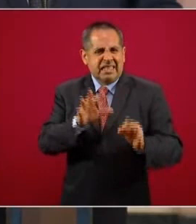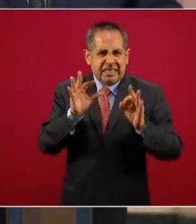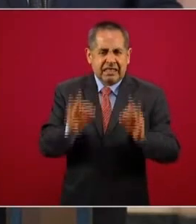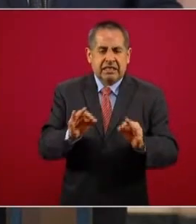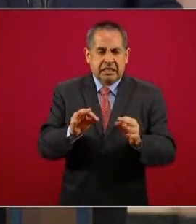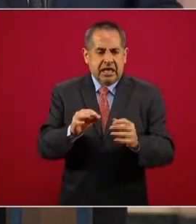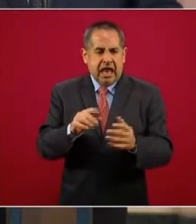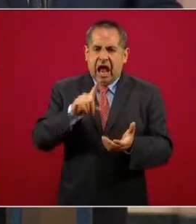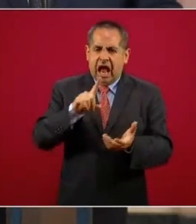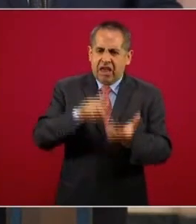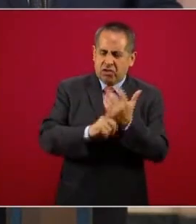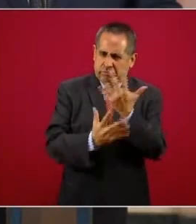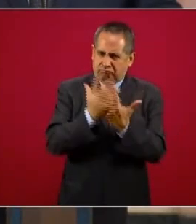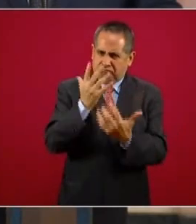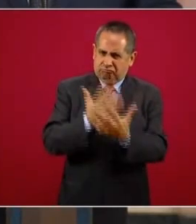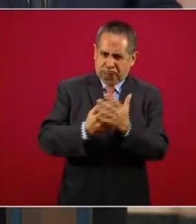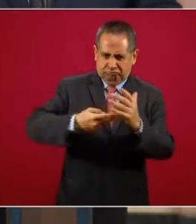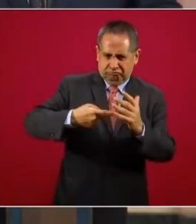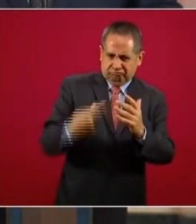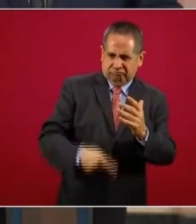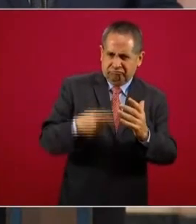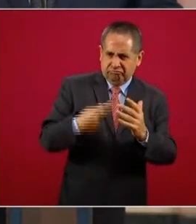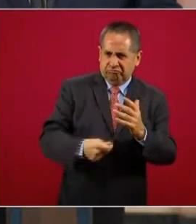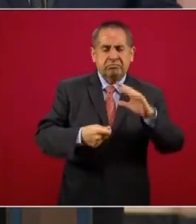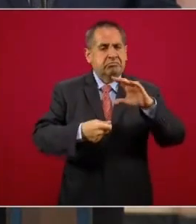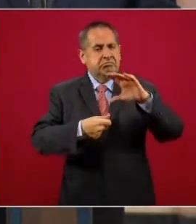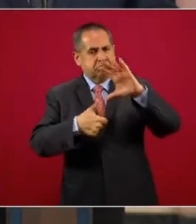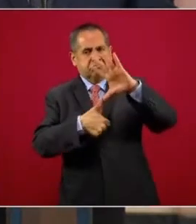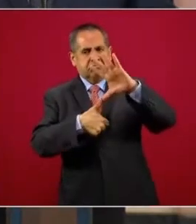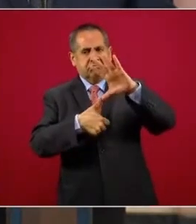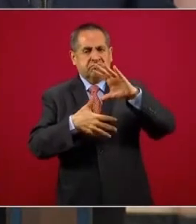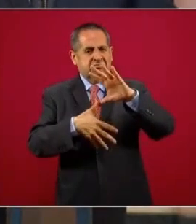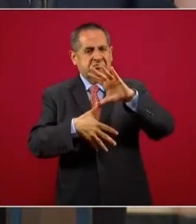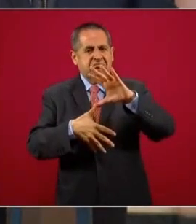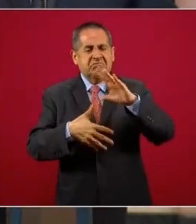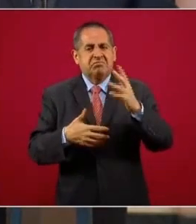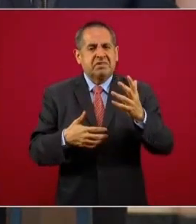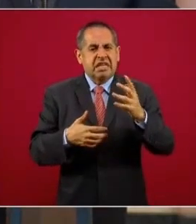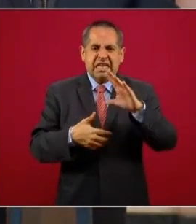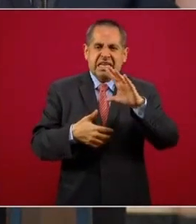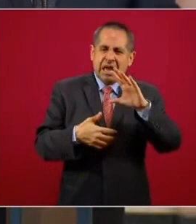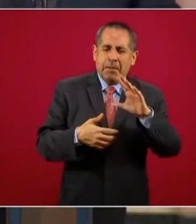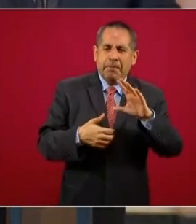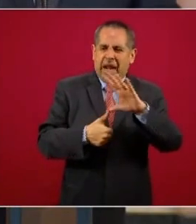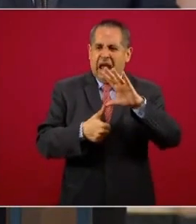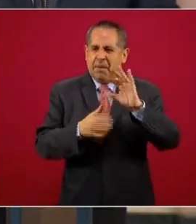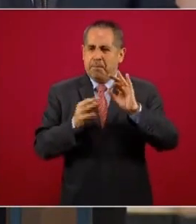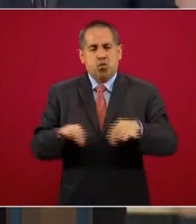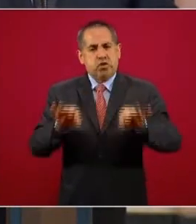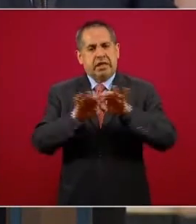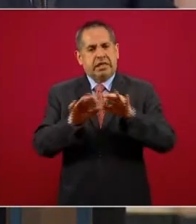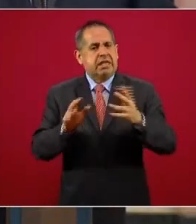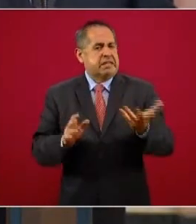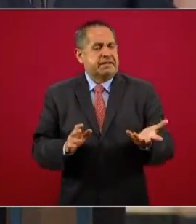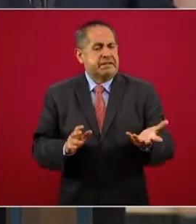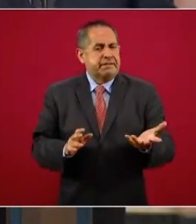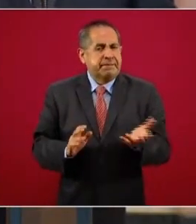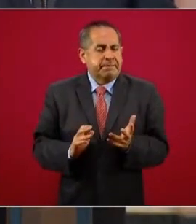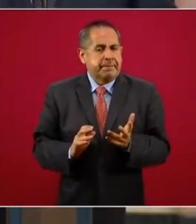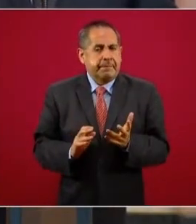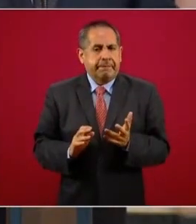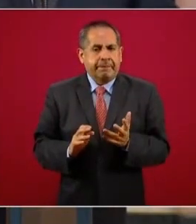regional es decir aunque se trate de